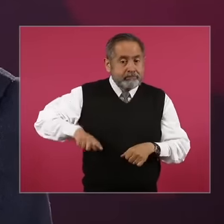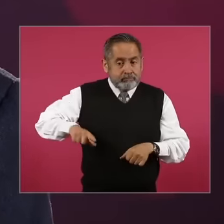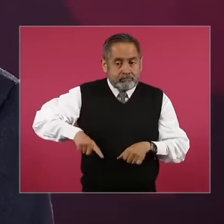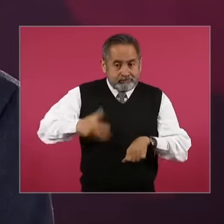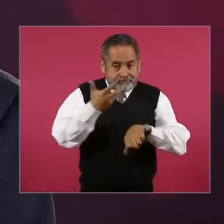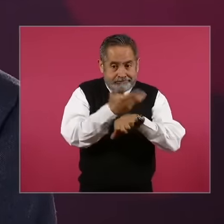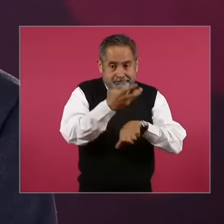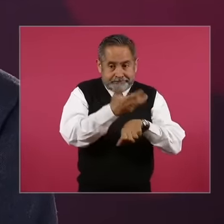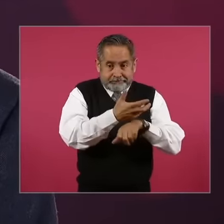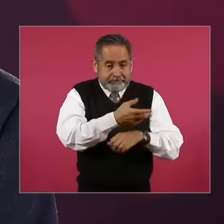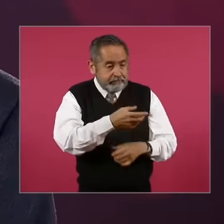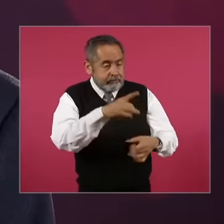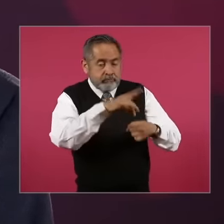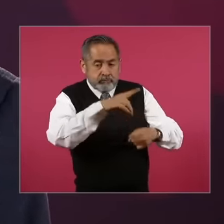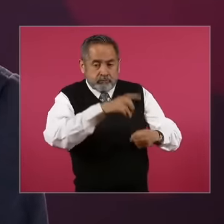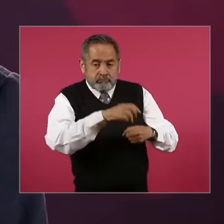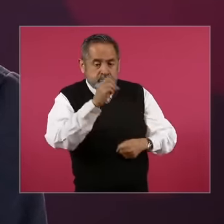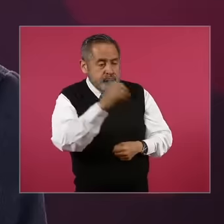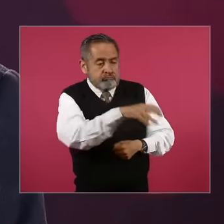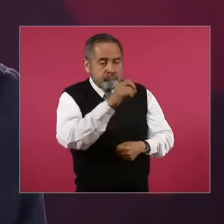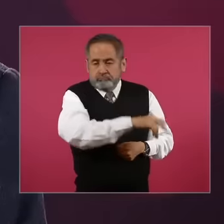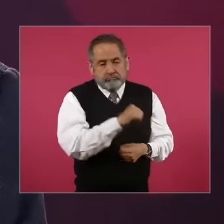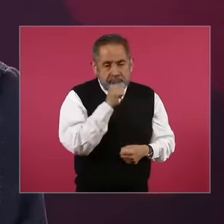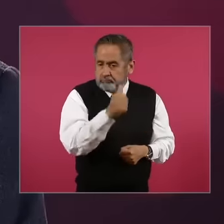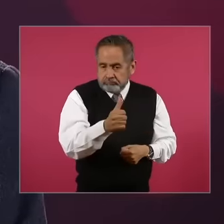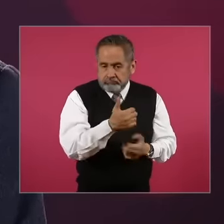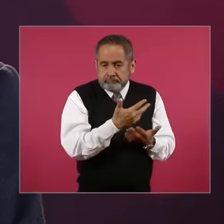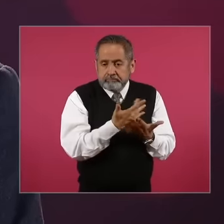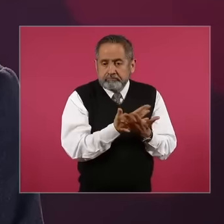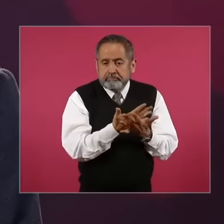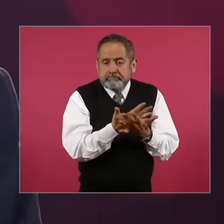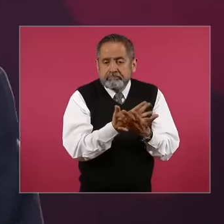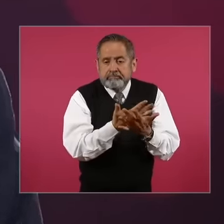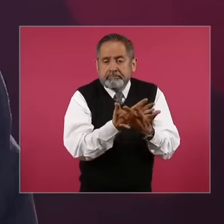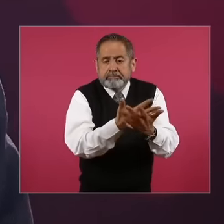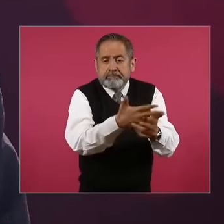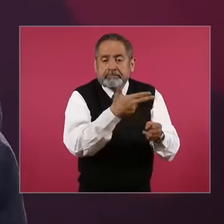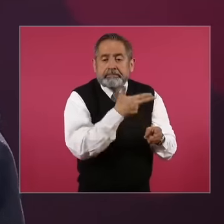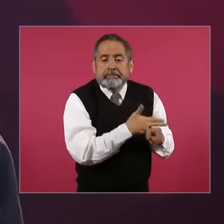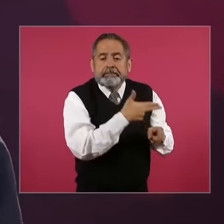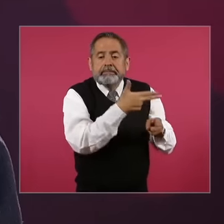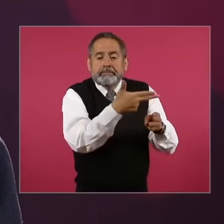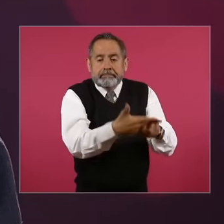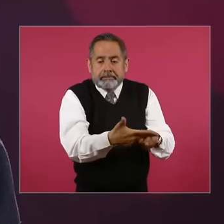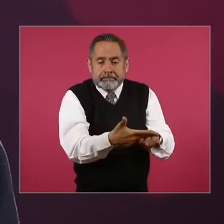del gobierno norteamericano no es,